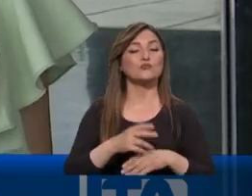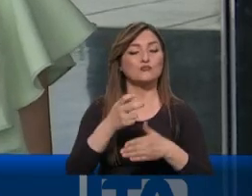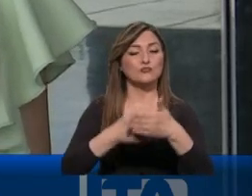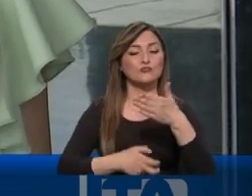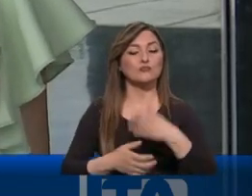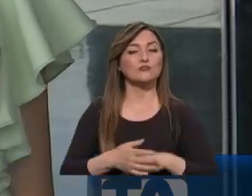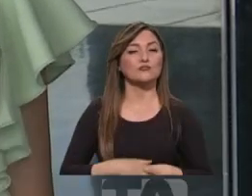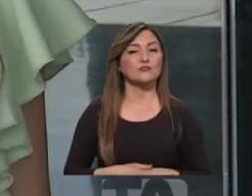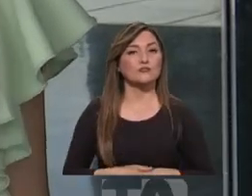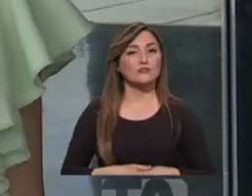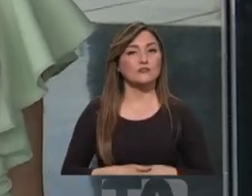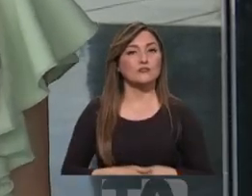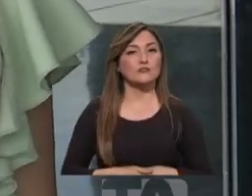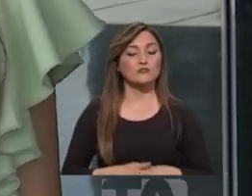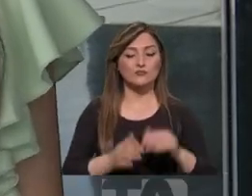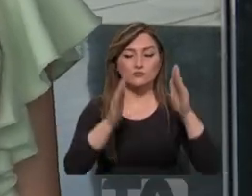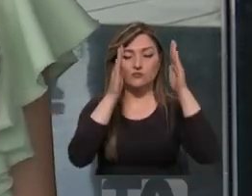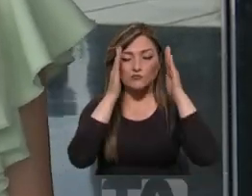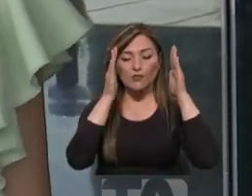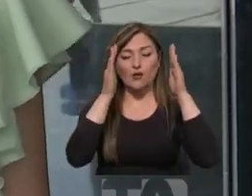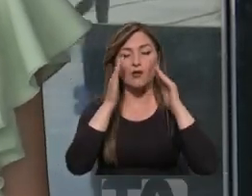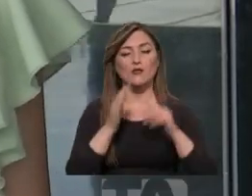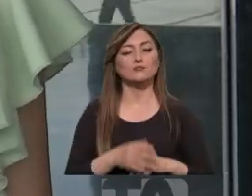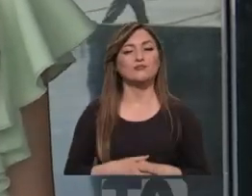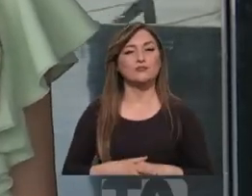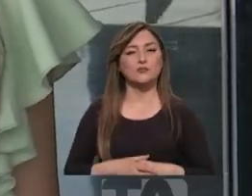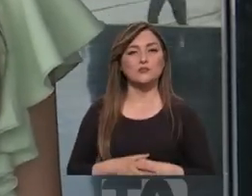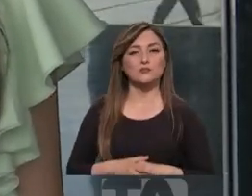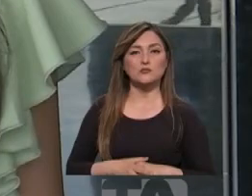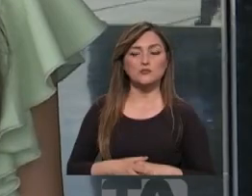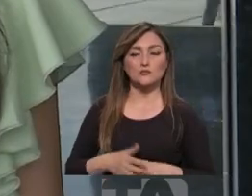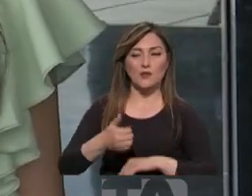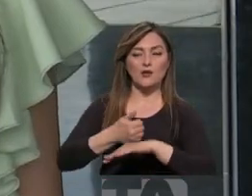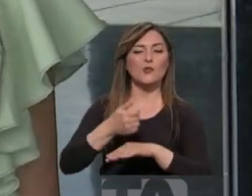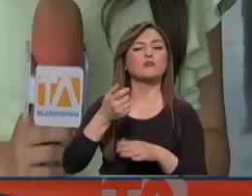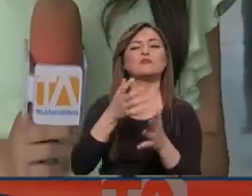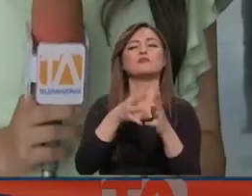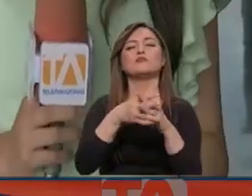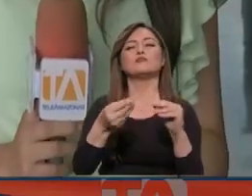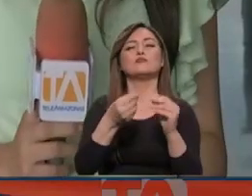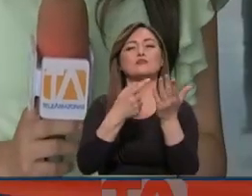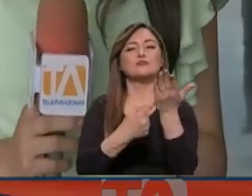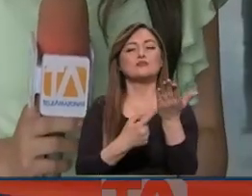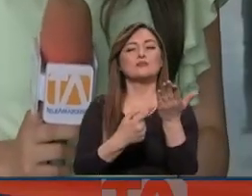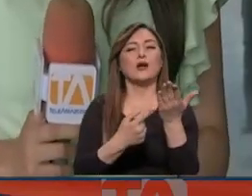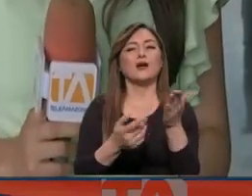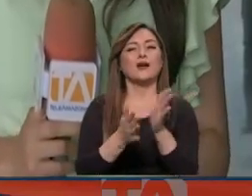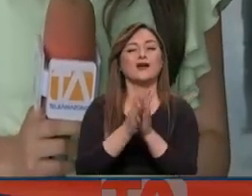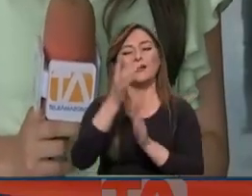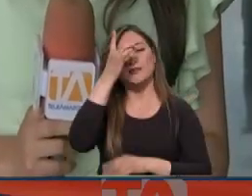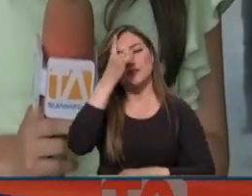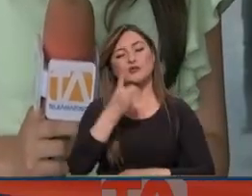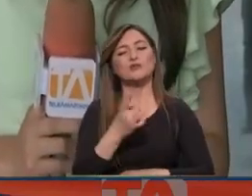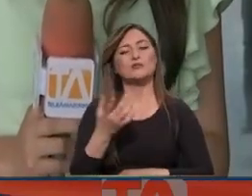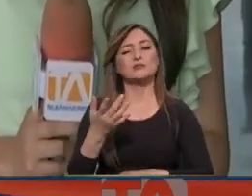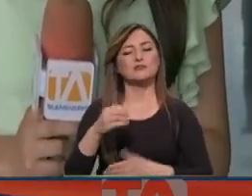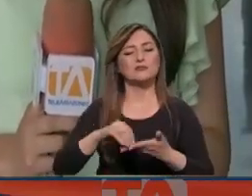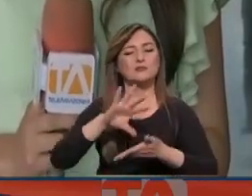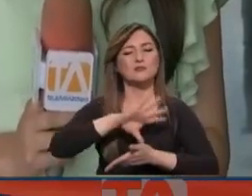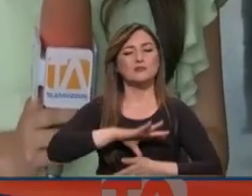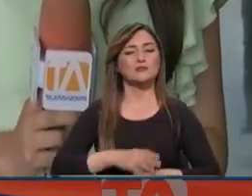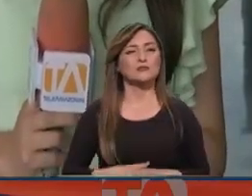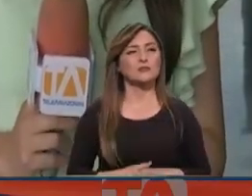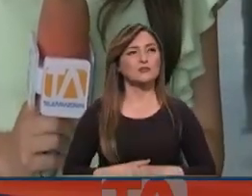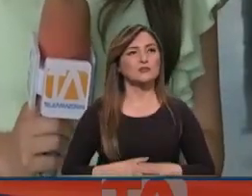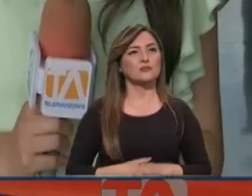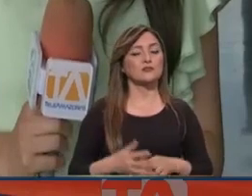glosas. Nosotros estaremos pendientes de qué es lo que resuelve la Procuraduría General del Estado y qué otras acciones se toman aquí desde el Legislativo.